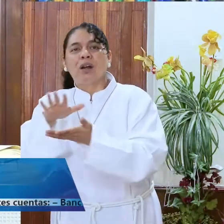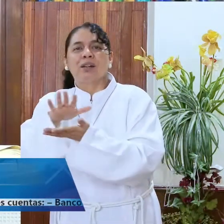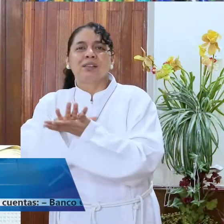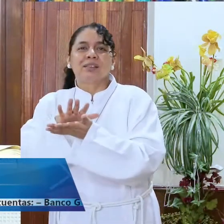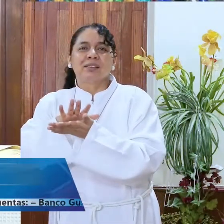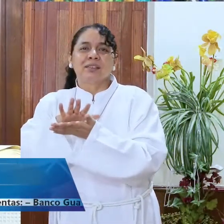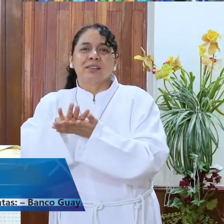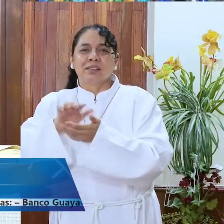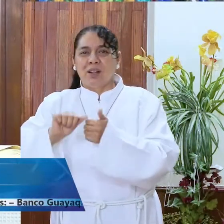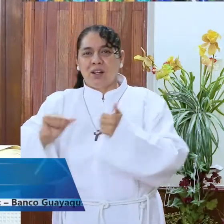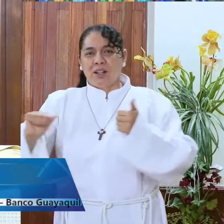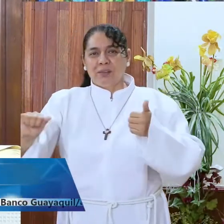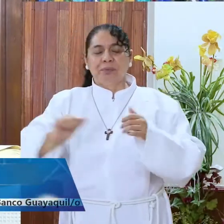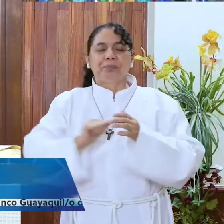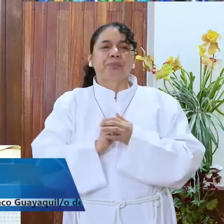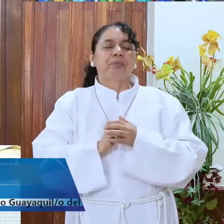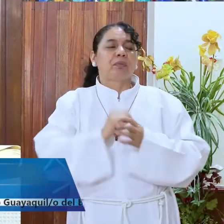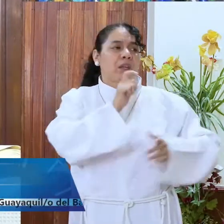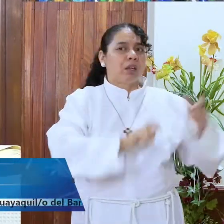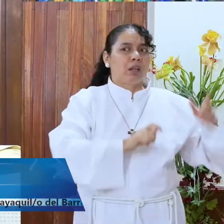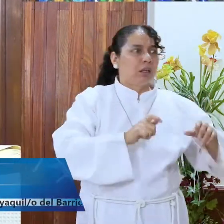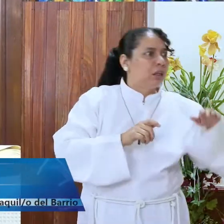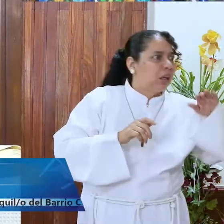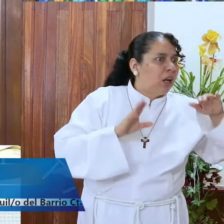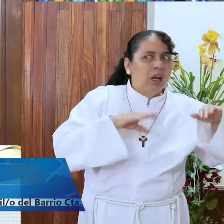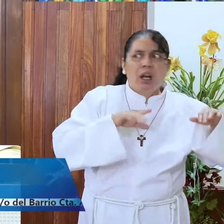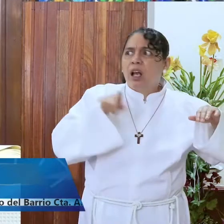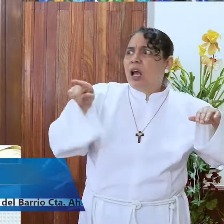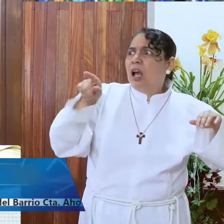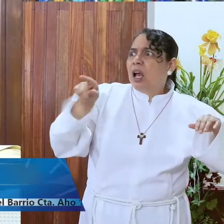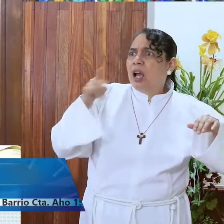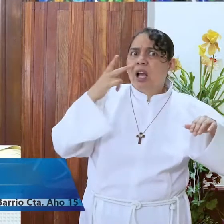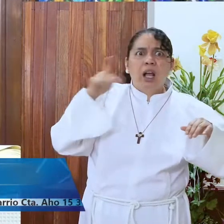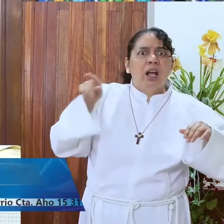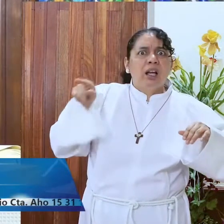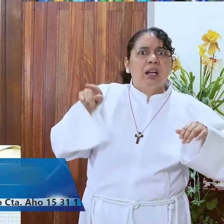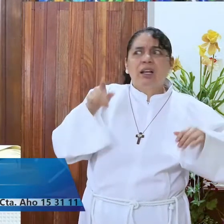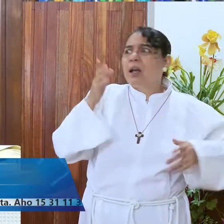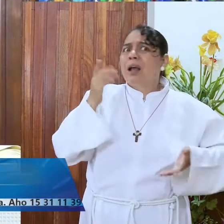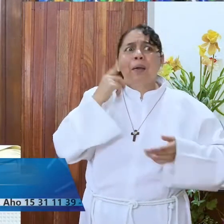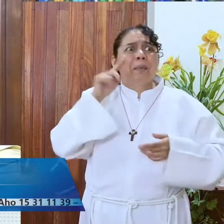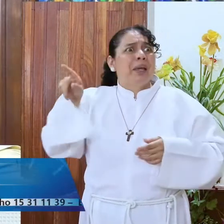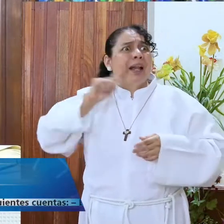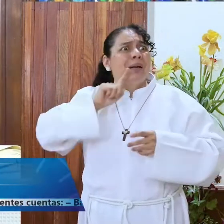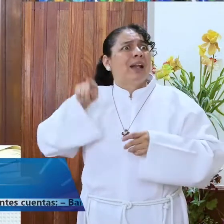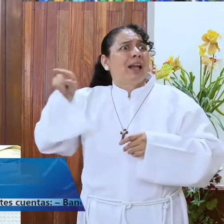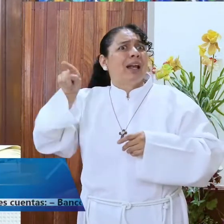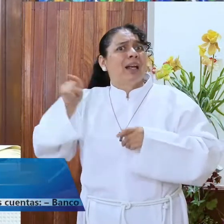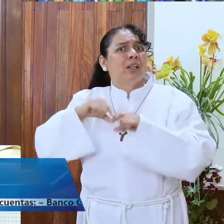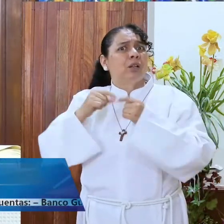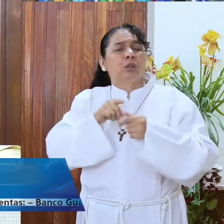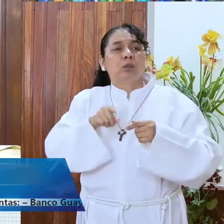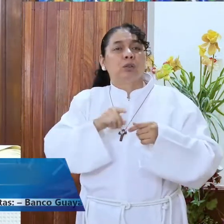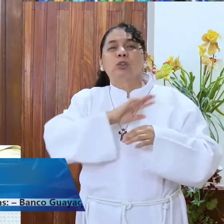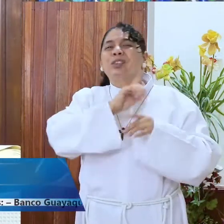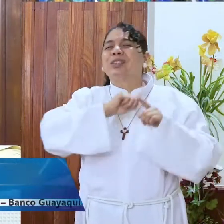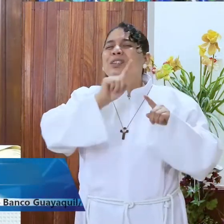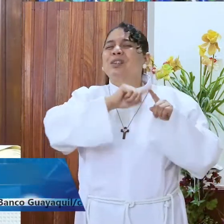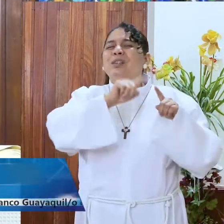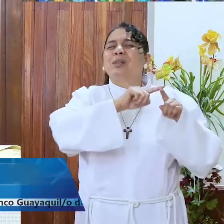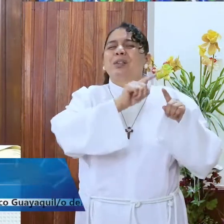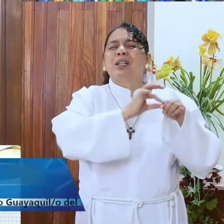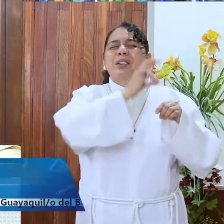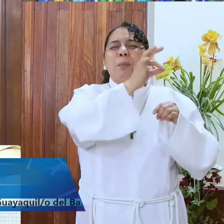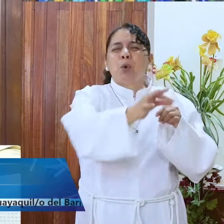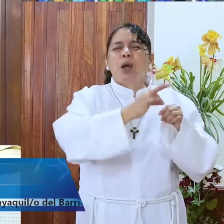la gente los vio irse y lo reconoció entonces de todos los poblados fueron